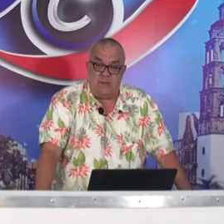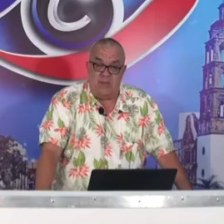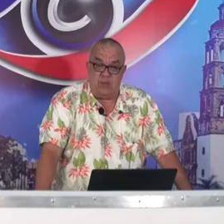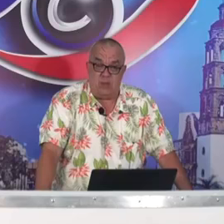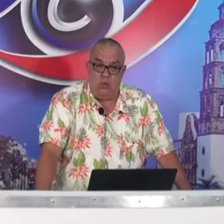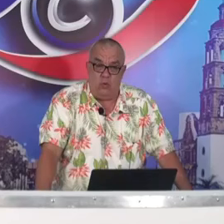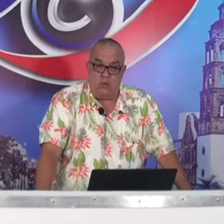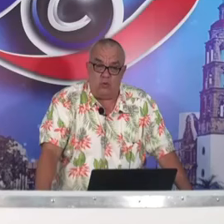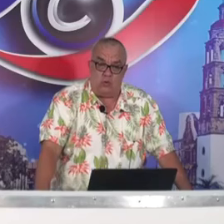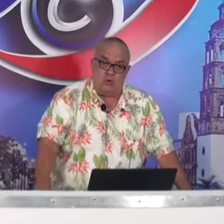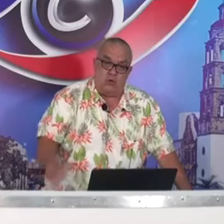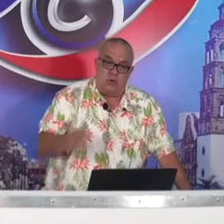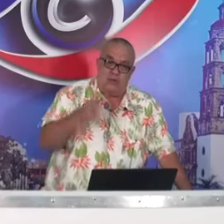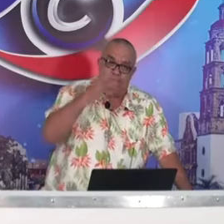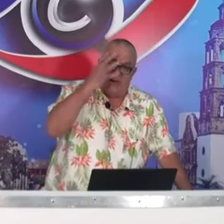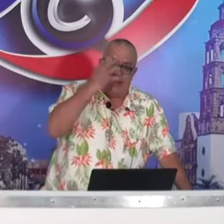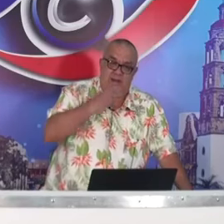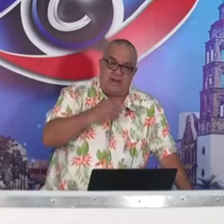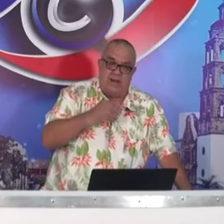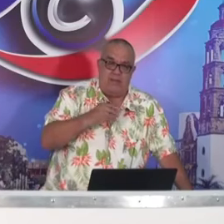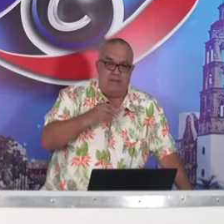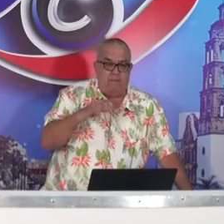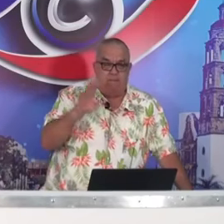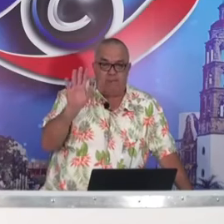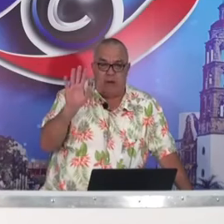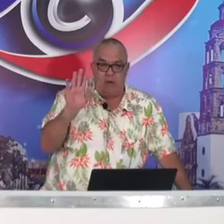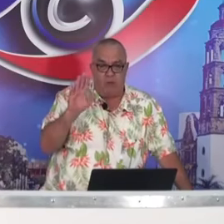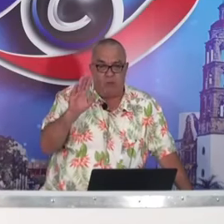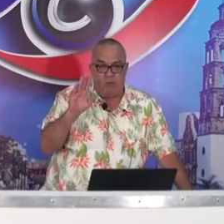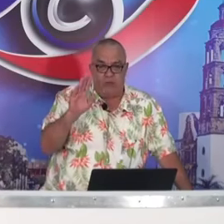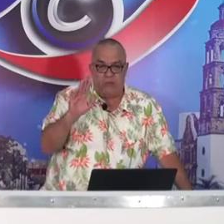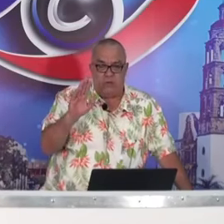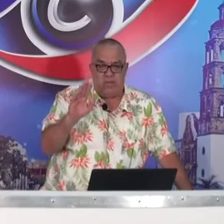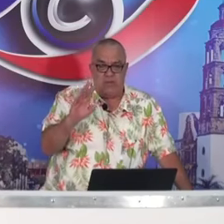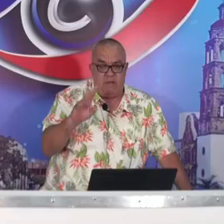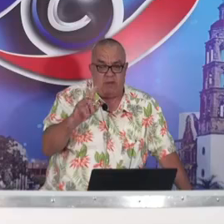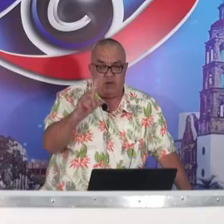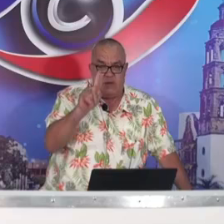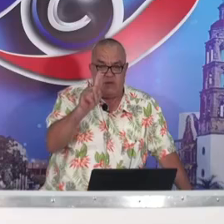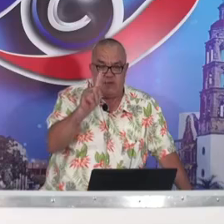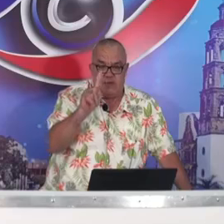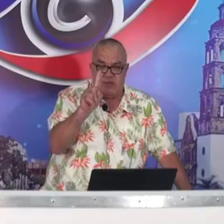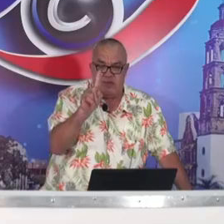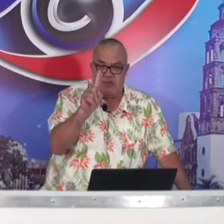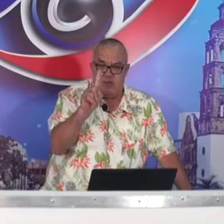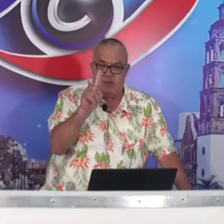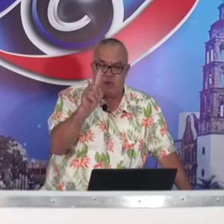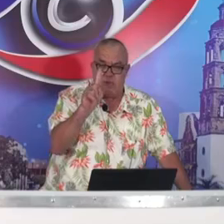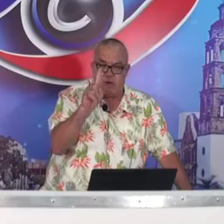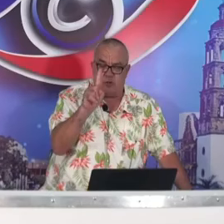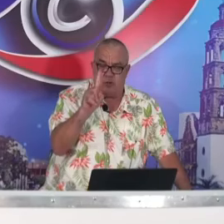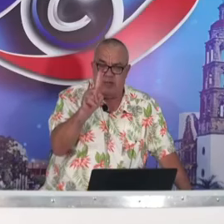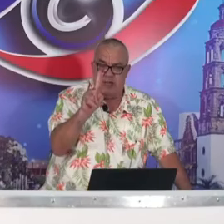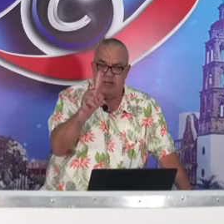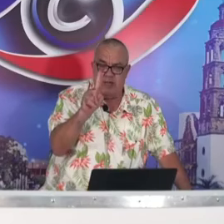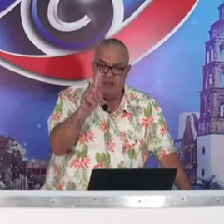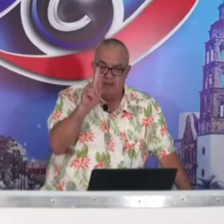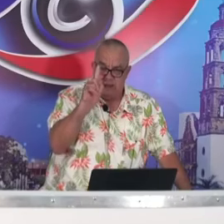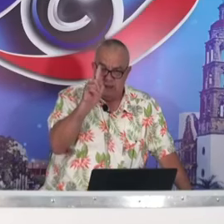había salido del vehículo toda ensangrentada, pero yo pregunté cuando llegué ahí, me dijeron que nada había sido una sola